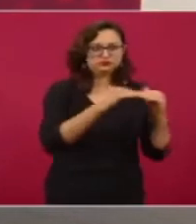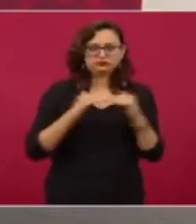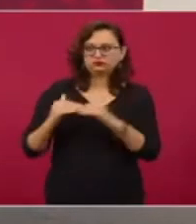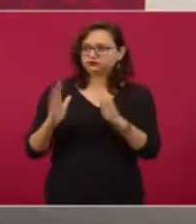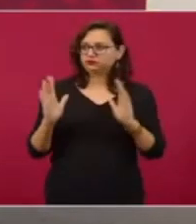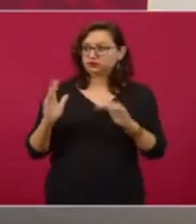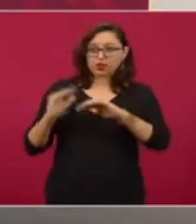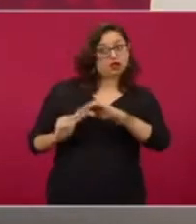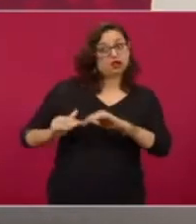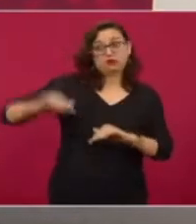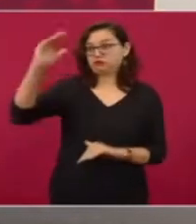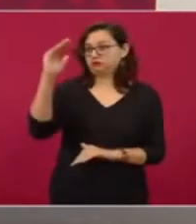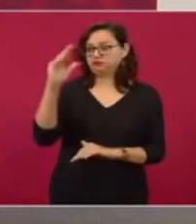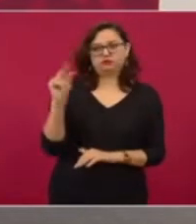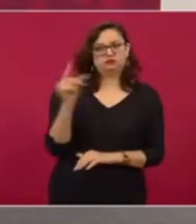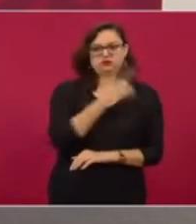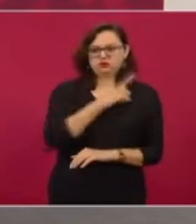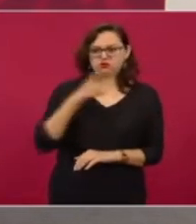sucediendo